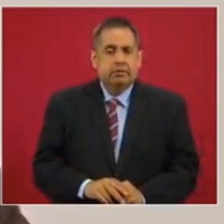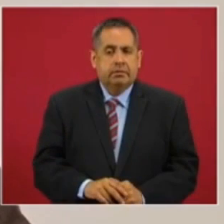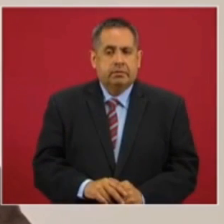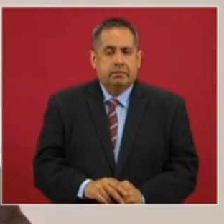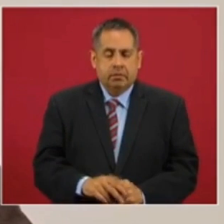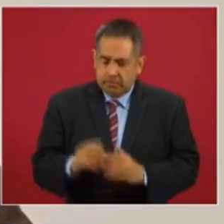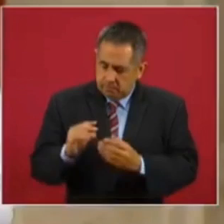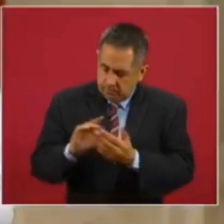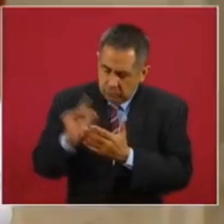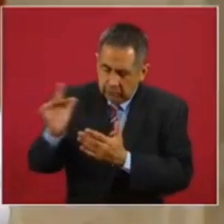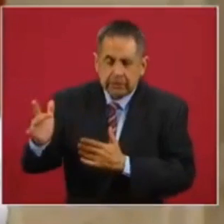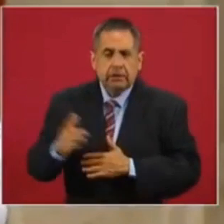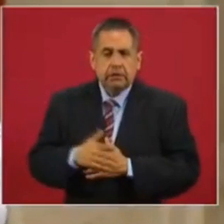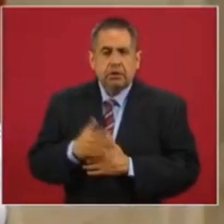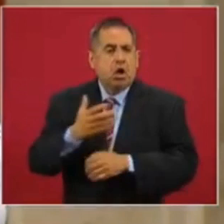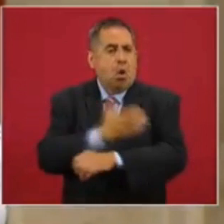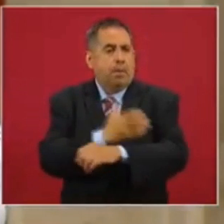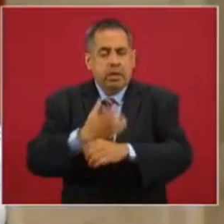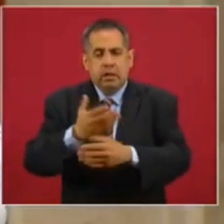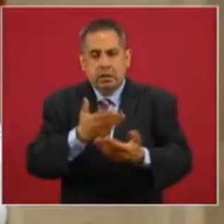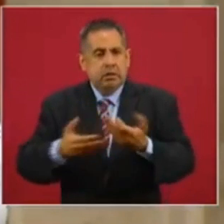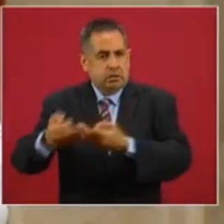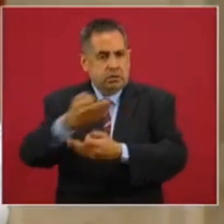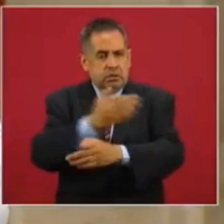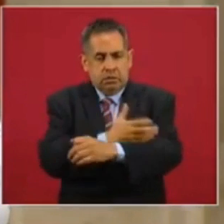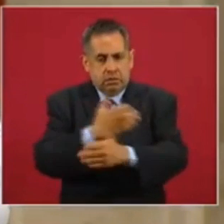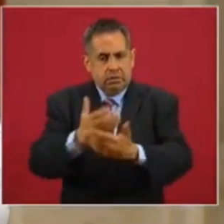y muchas veces gracias compañeros